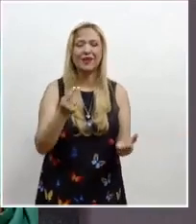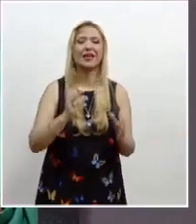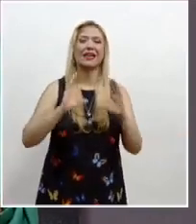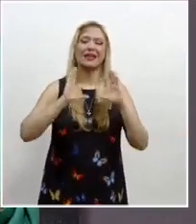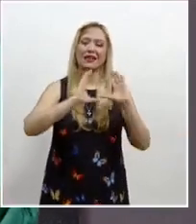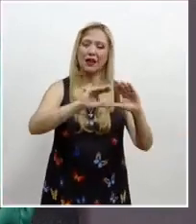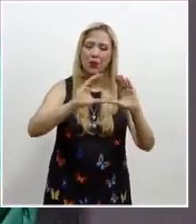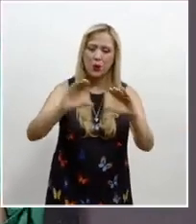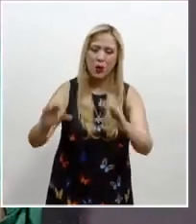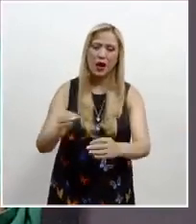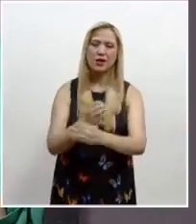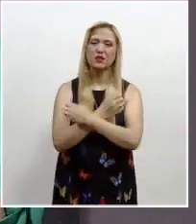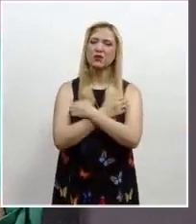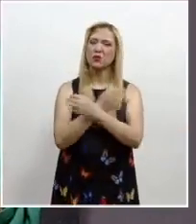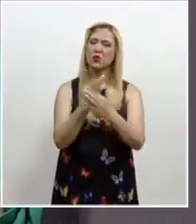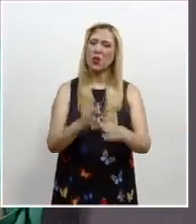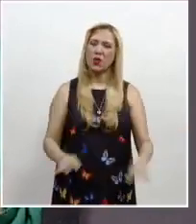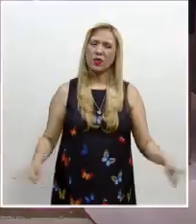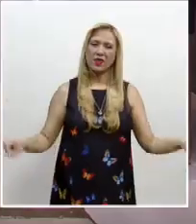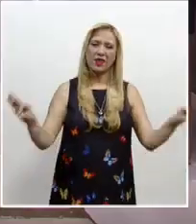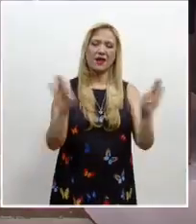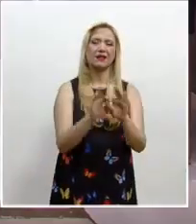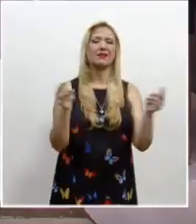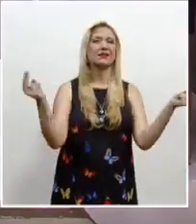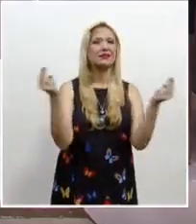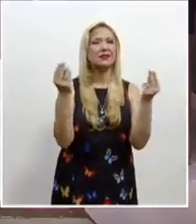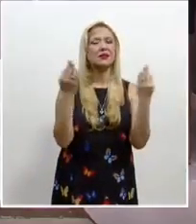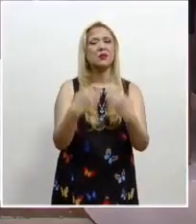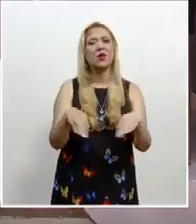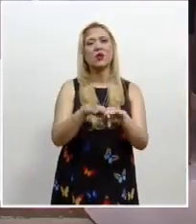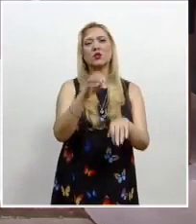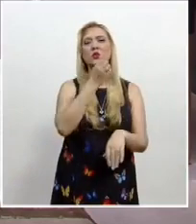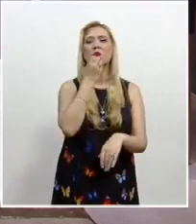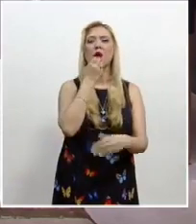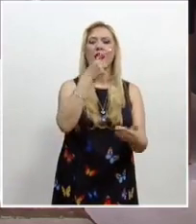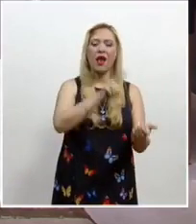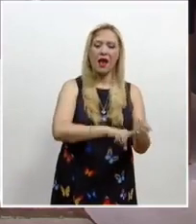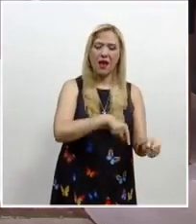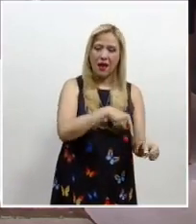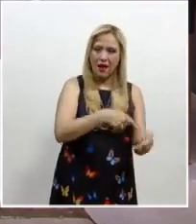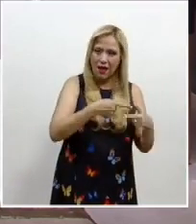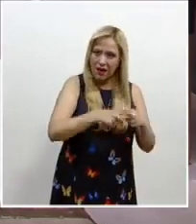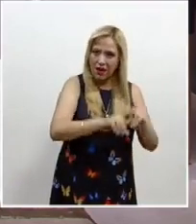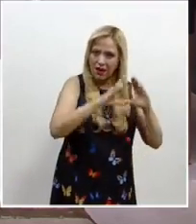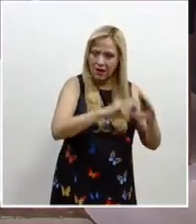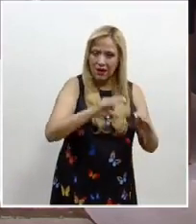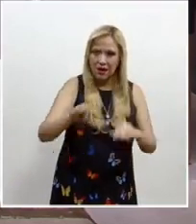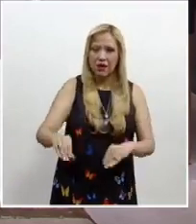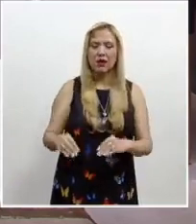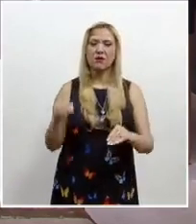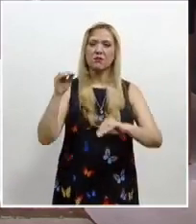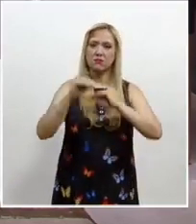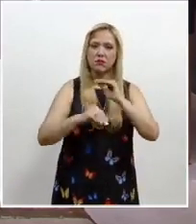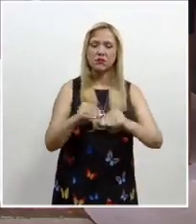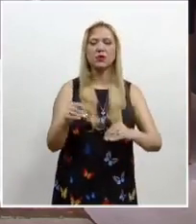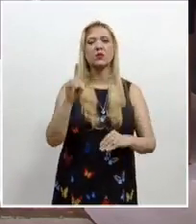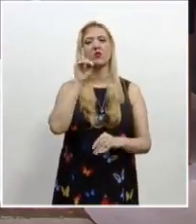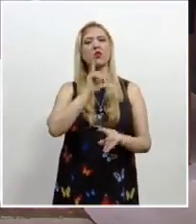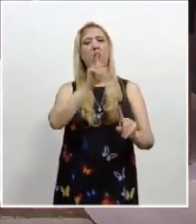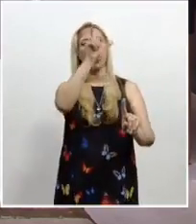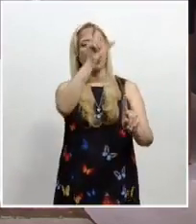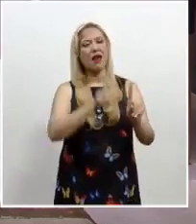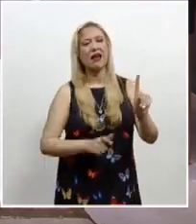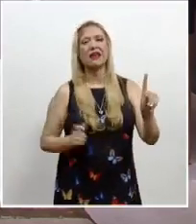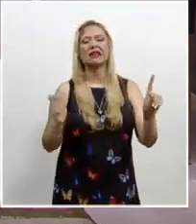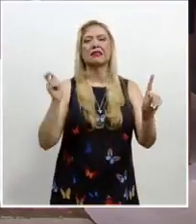es fundamental. Tenemos que empezar a trabajar en las instituciones educativas, porque así lo hemos puesto en los programas, con perspectiva de